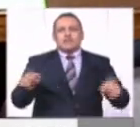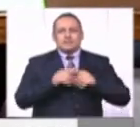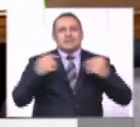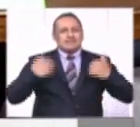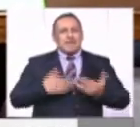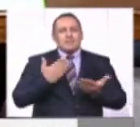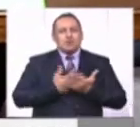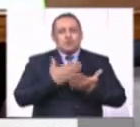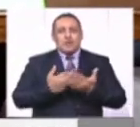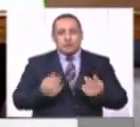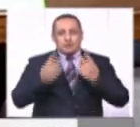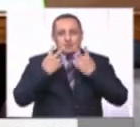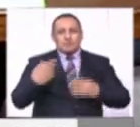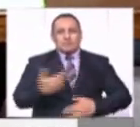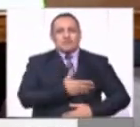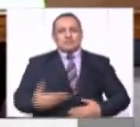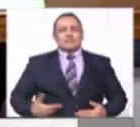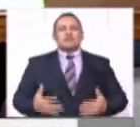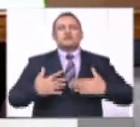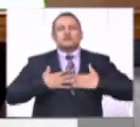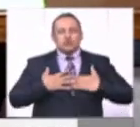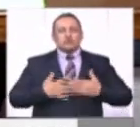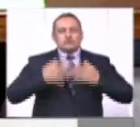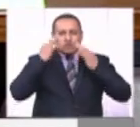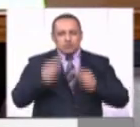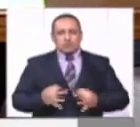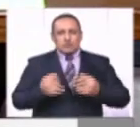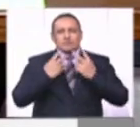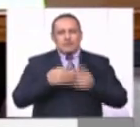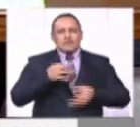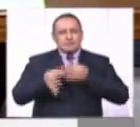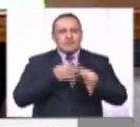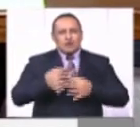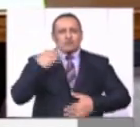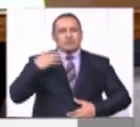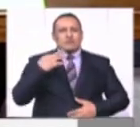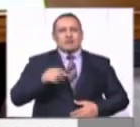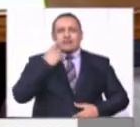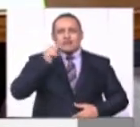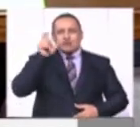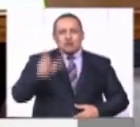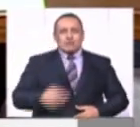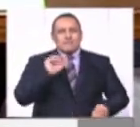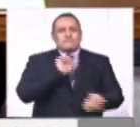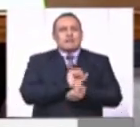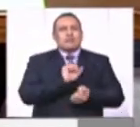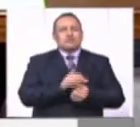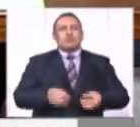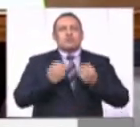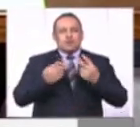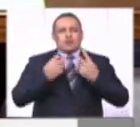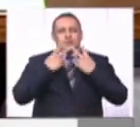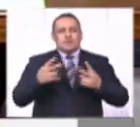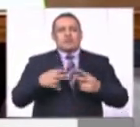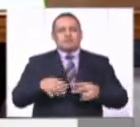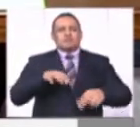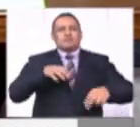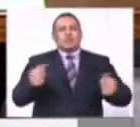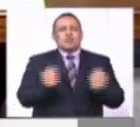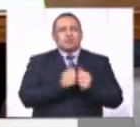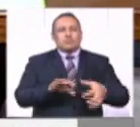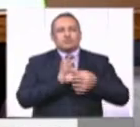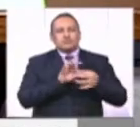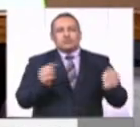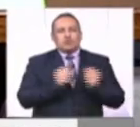está comprobado presidente y yo sostengo y he sostenido siempre que este señor debería estar en la cárcel por haber sido complice y